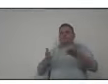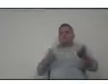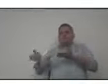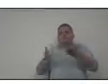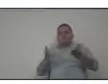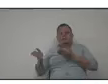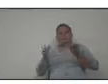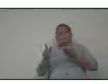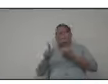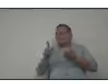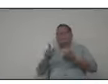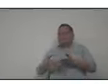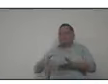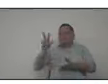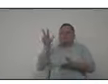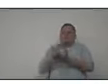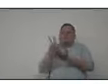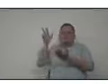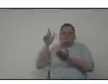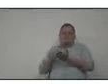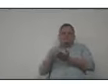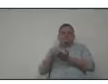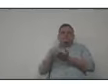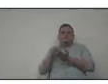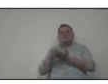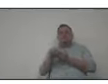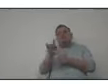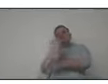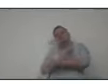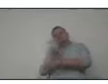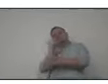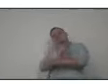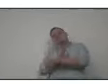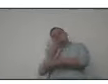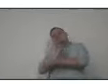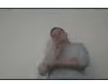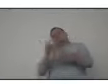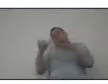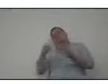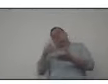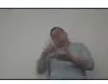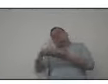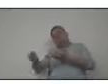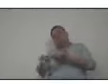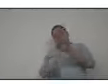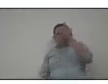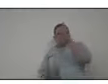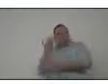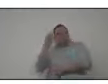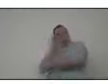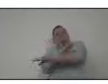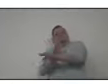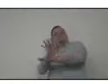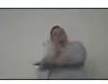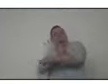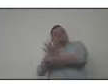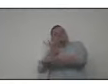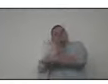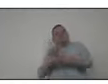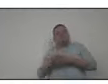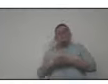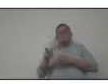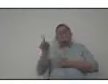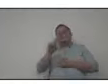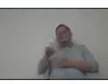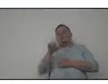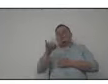las licencias que compramos y sobre todo el software. El año pasado iniciamos nuestro nuevo software, CIE, que